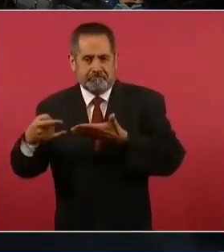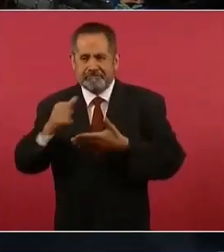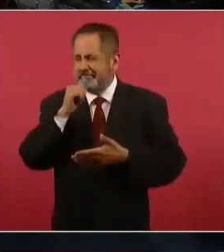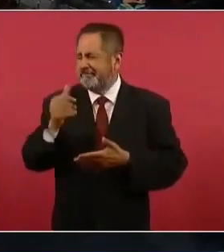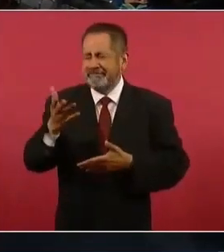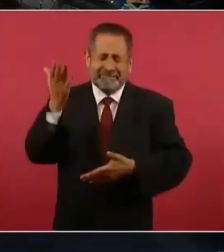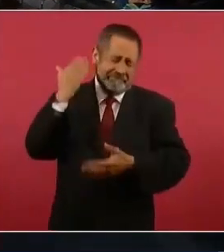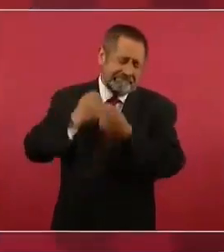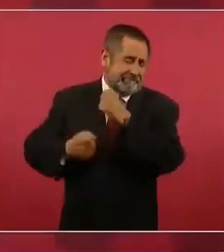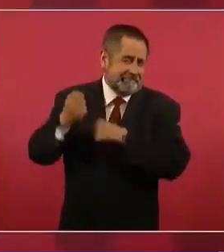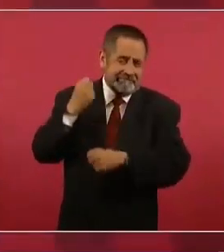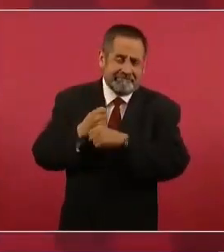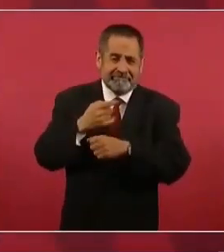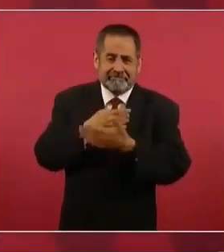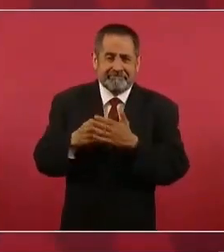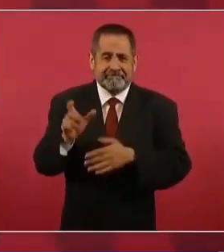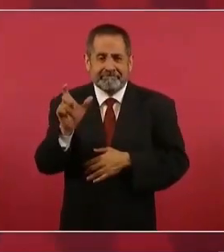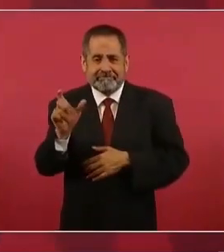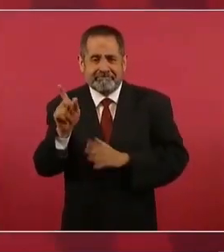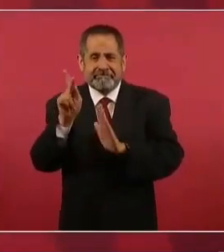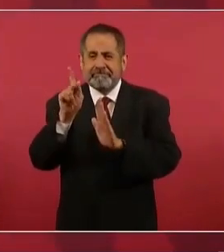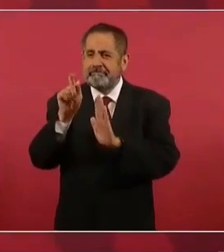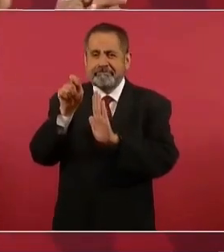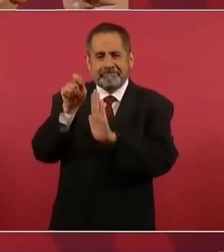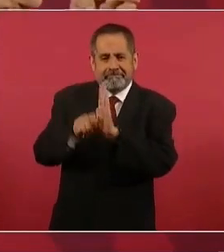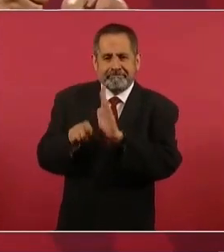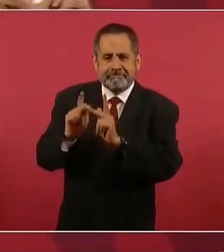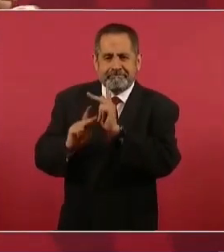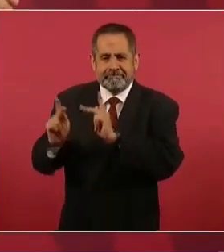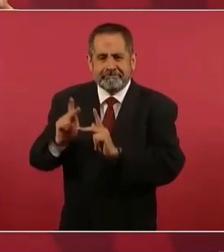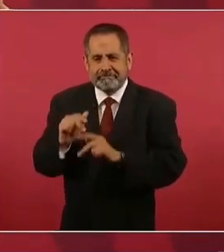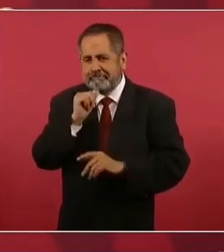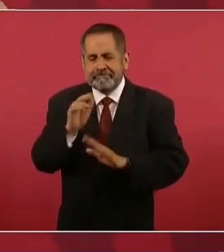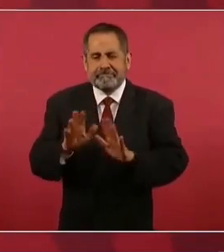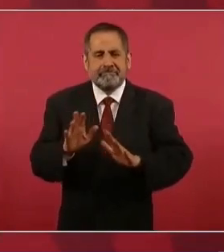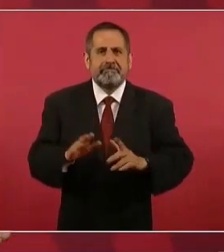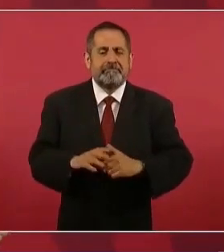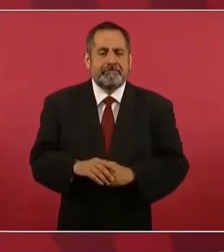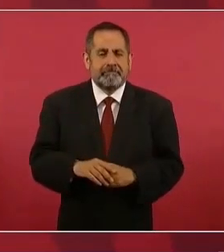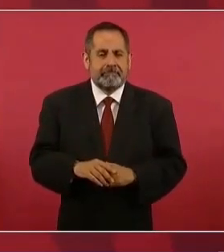pero en años, ni tarjeta de crédito, solo cuando